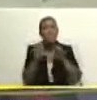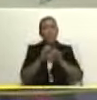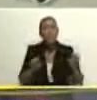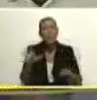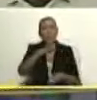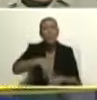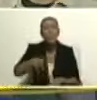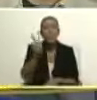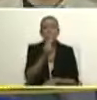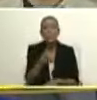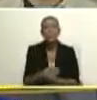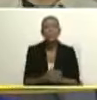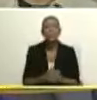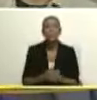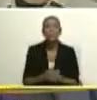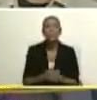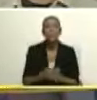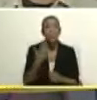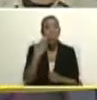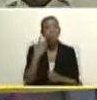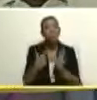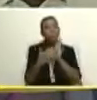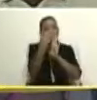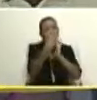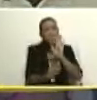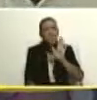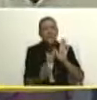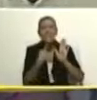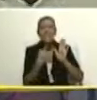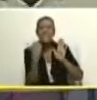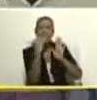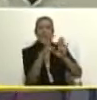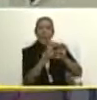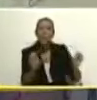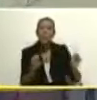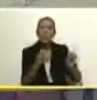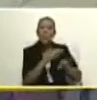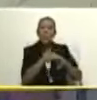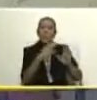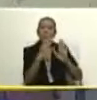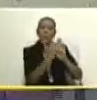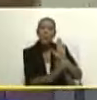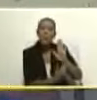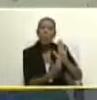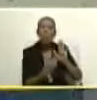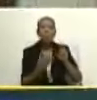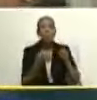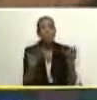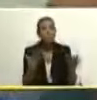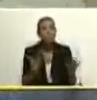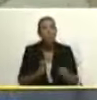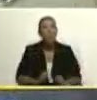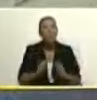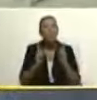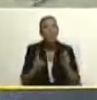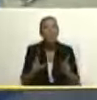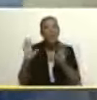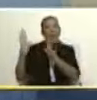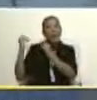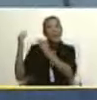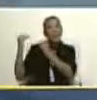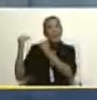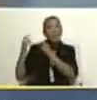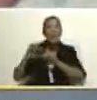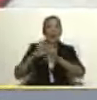educación bolivariana. Puedo señalarle, presidente, que bueno, hay mucha luz y mucha esperanza en